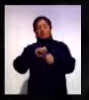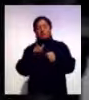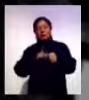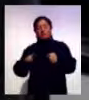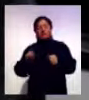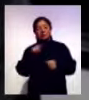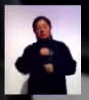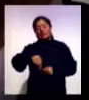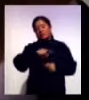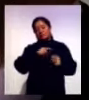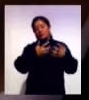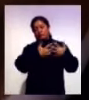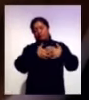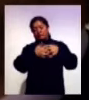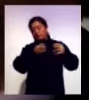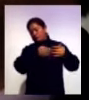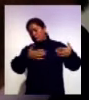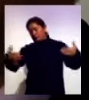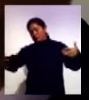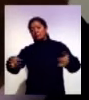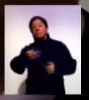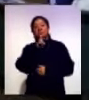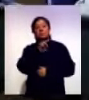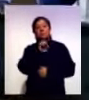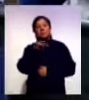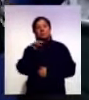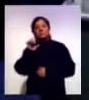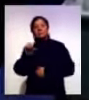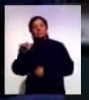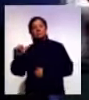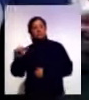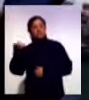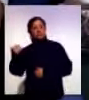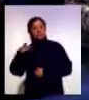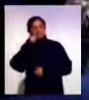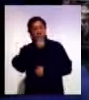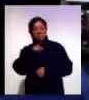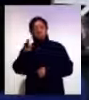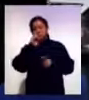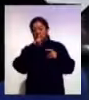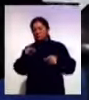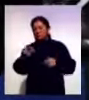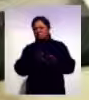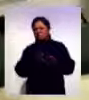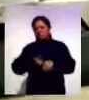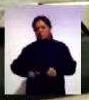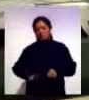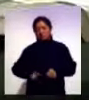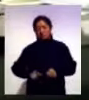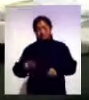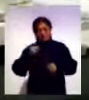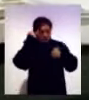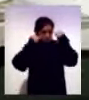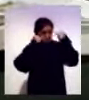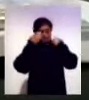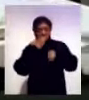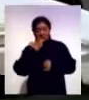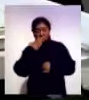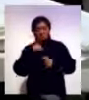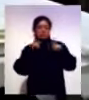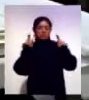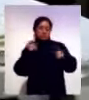de Proveedores de la Industria de México, René Alberto Mendoza, reconoció que las estrategias del gobierno del estado han generado que Tlaxcala ocupe los